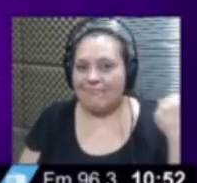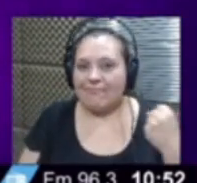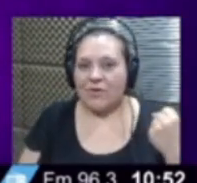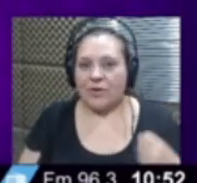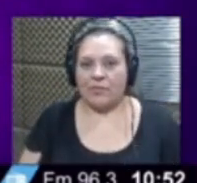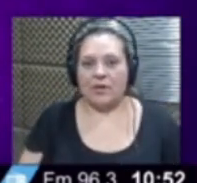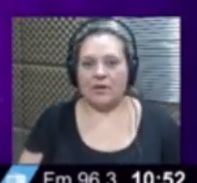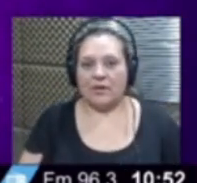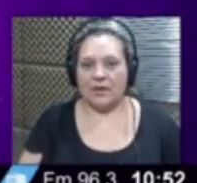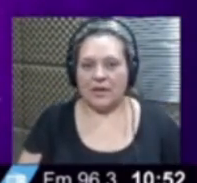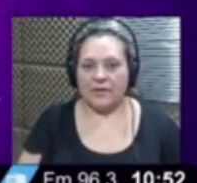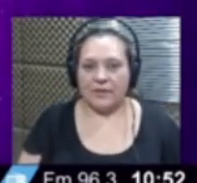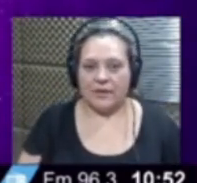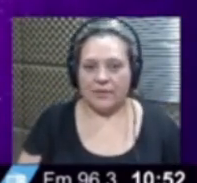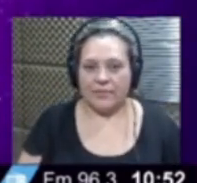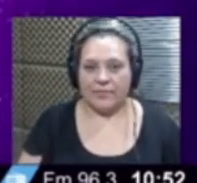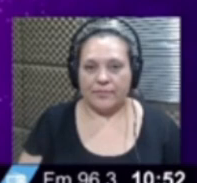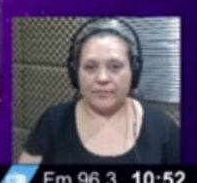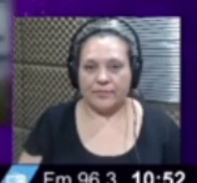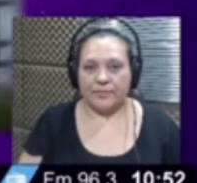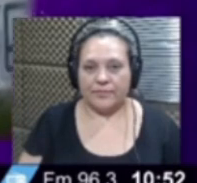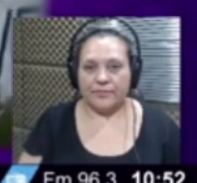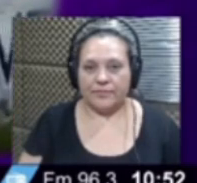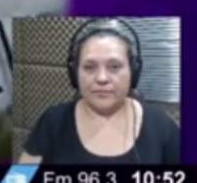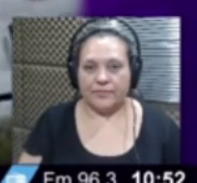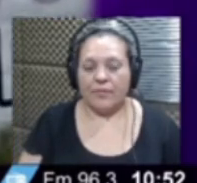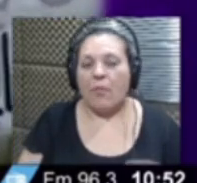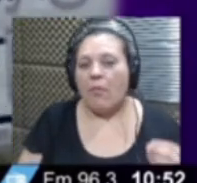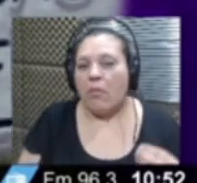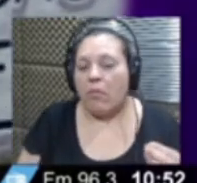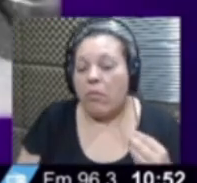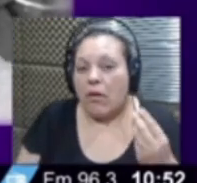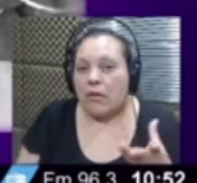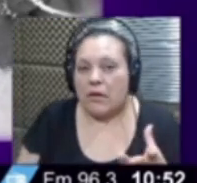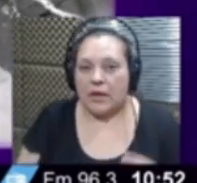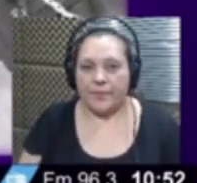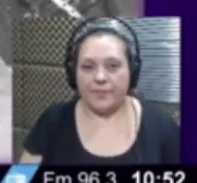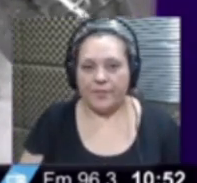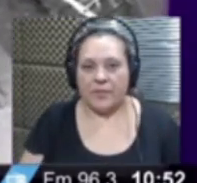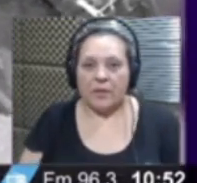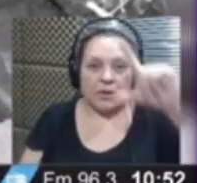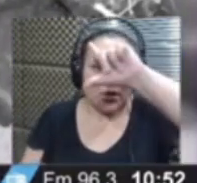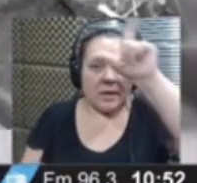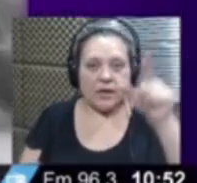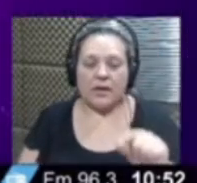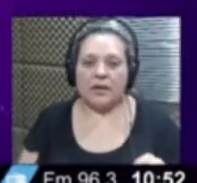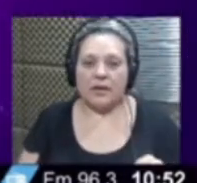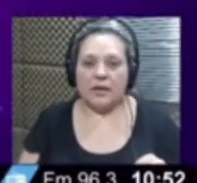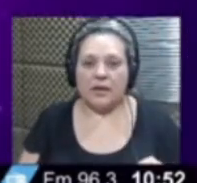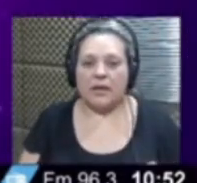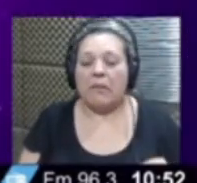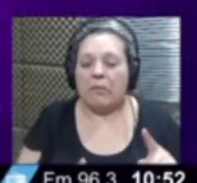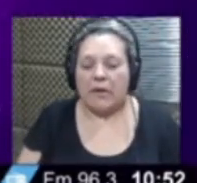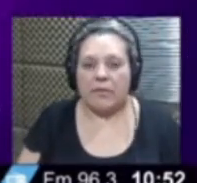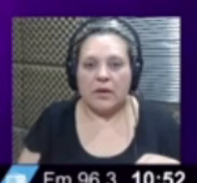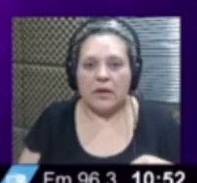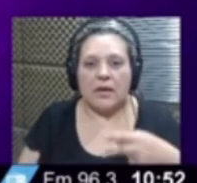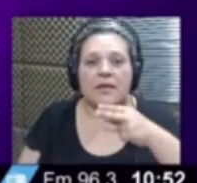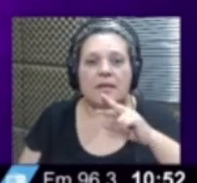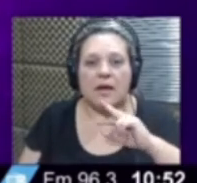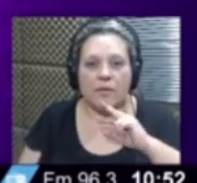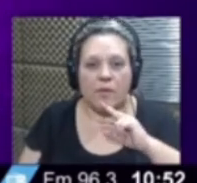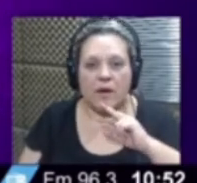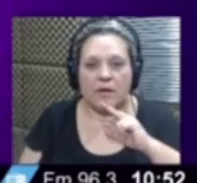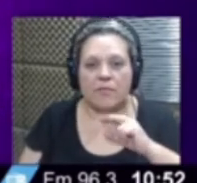más que nada porque hoy en día en Argentina, como en San Juan, de la provincia donde yo soy, ya hace muchos